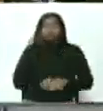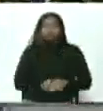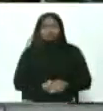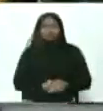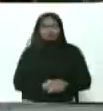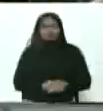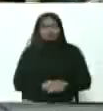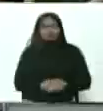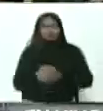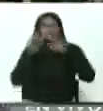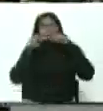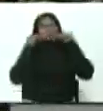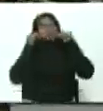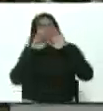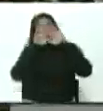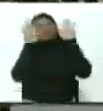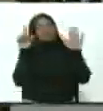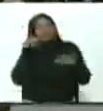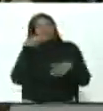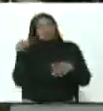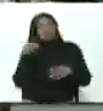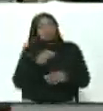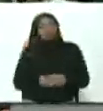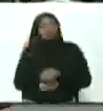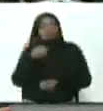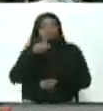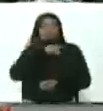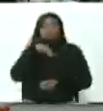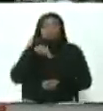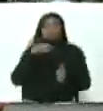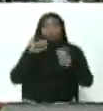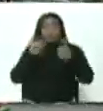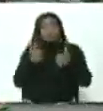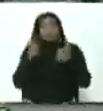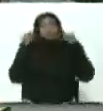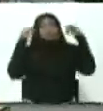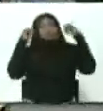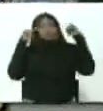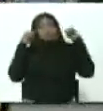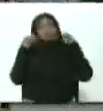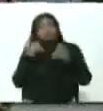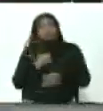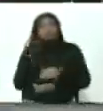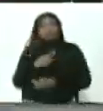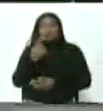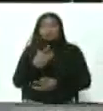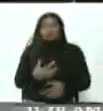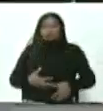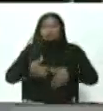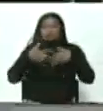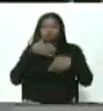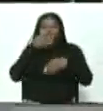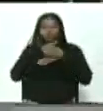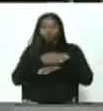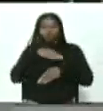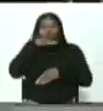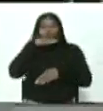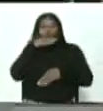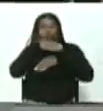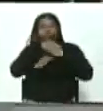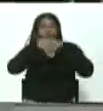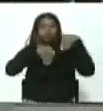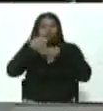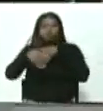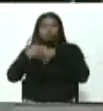una sonrisa, claro, ¿verdad? Claro, nosotros tenemos que comenzar a celebrar. Los amargados van a ir a votar bravo. Ellos van a agarrar